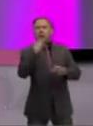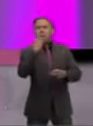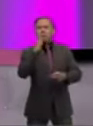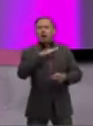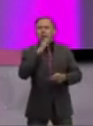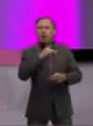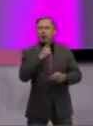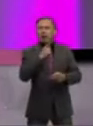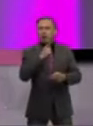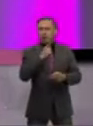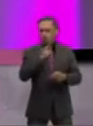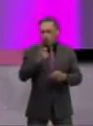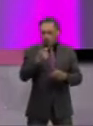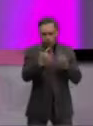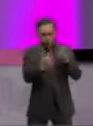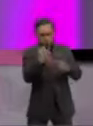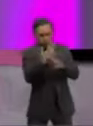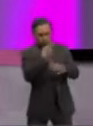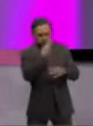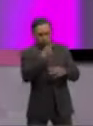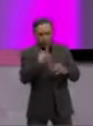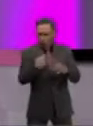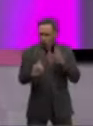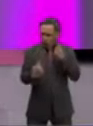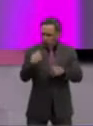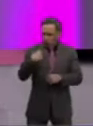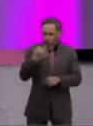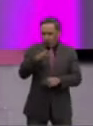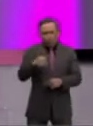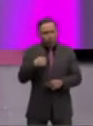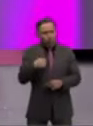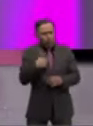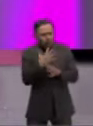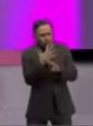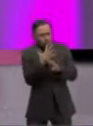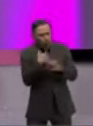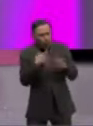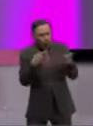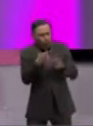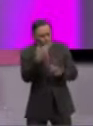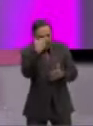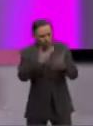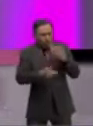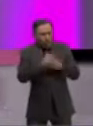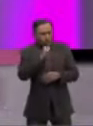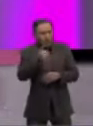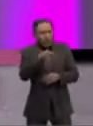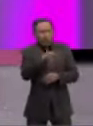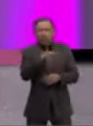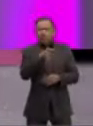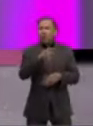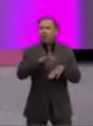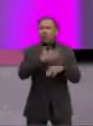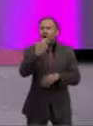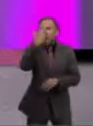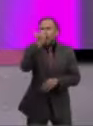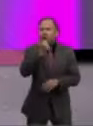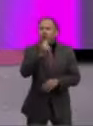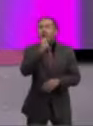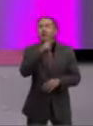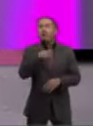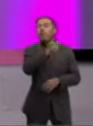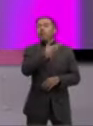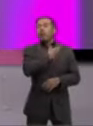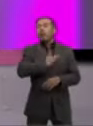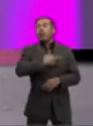estaba ofendiendo a nadie y ella sale luego respingando como el estilo morenista. ¿Por qué? Porque el presidente lo hace. Si